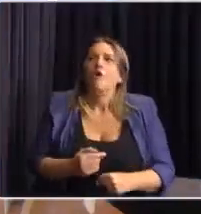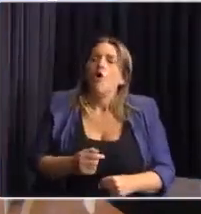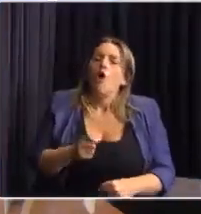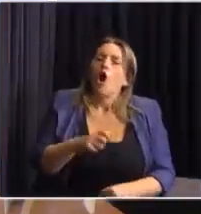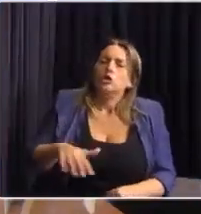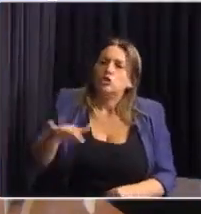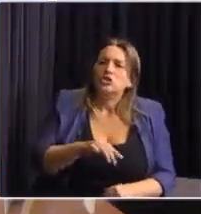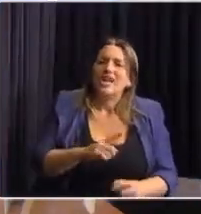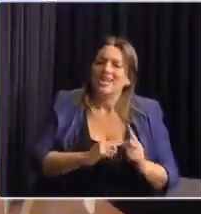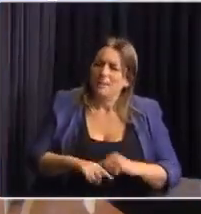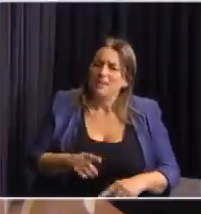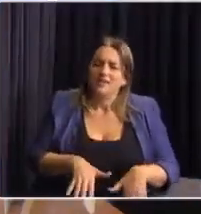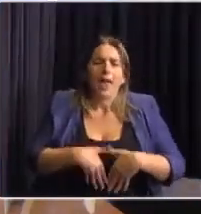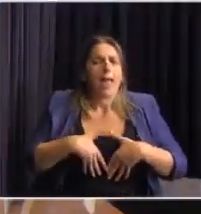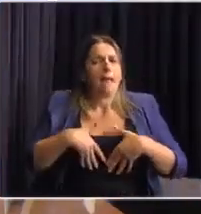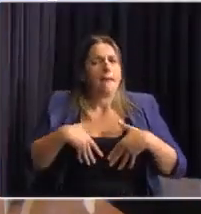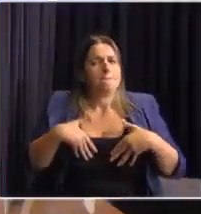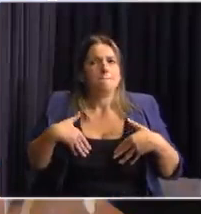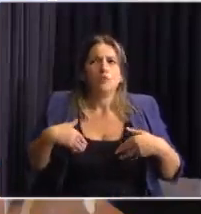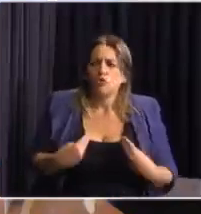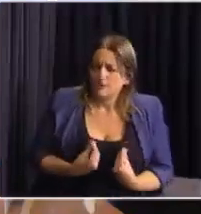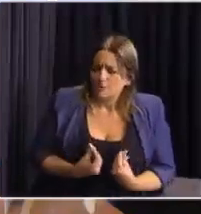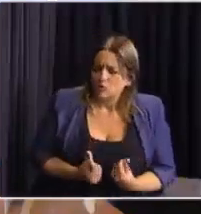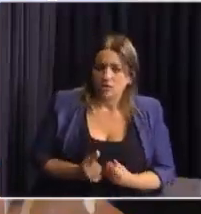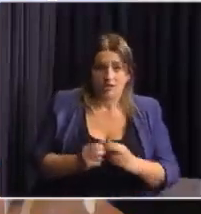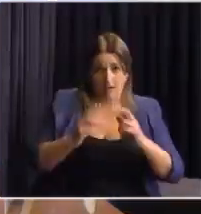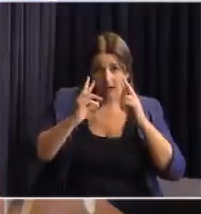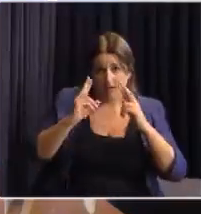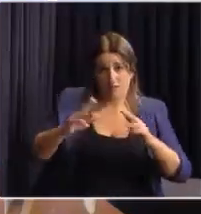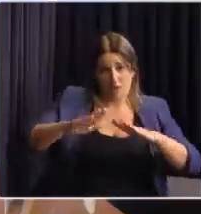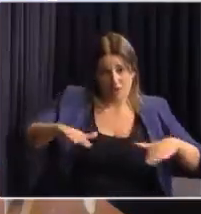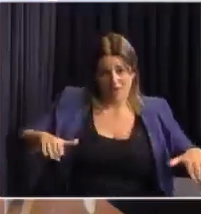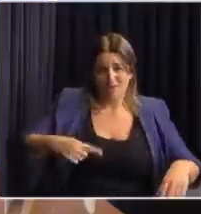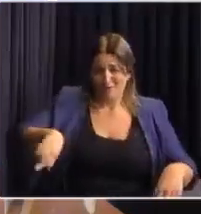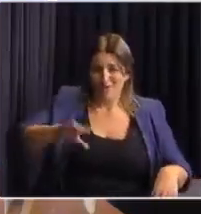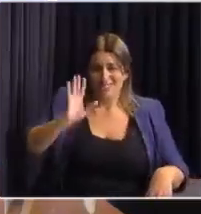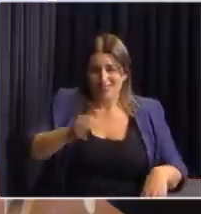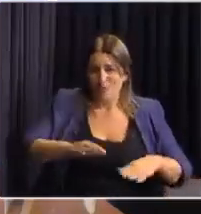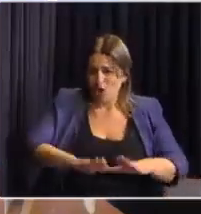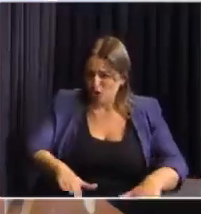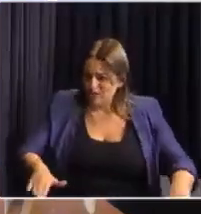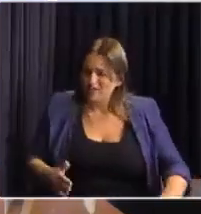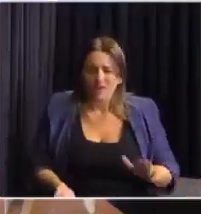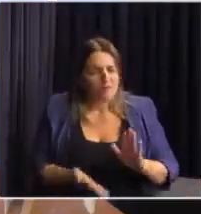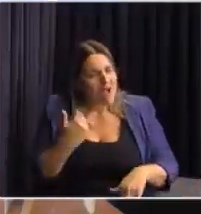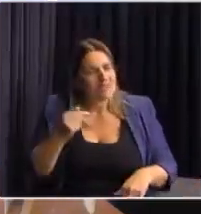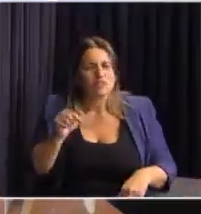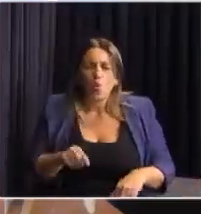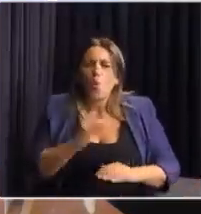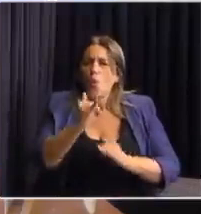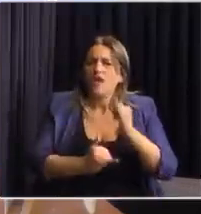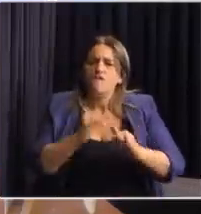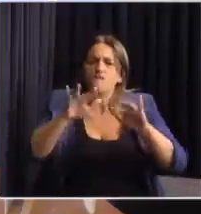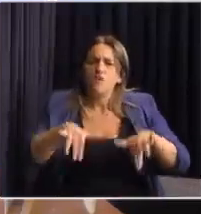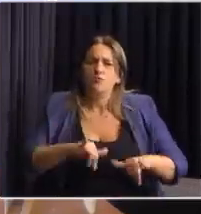el respeto de los derechos de nuestros niños. Nosotros sabemos que los más chicos también tienen esa situación, ha habido un informe que se